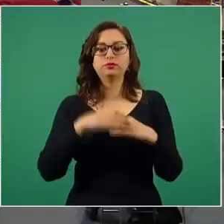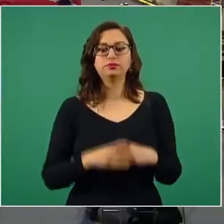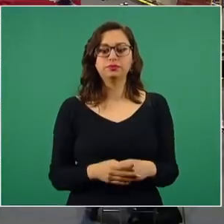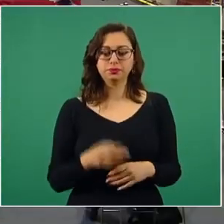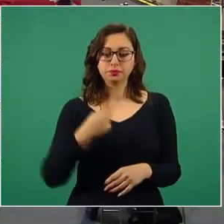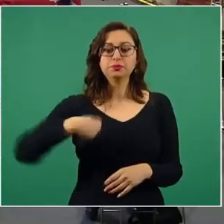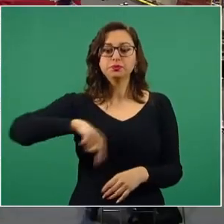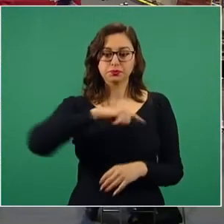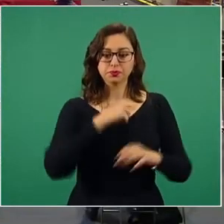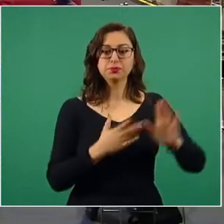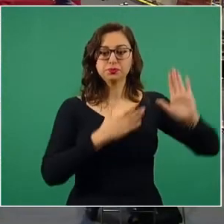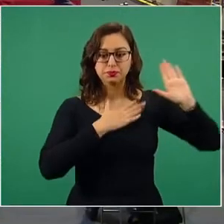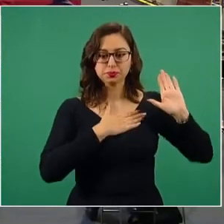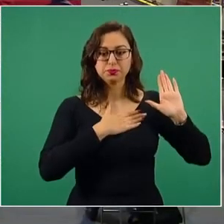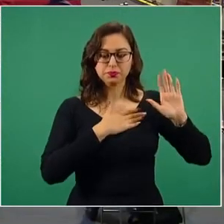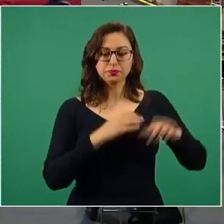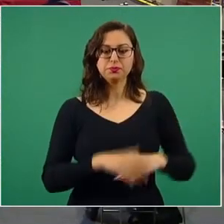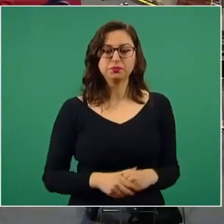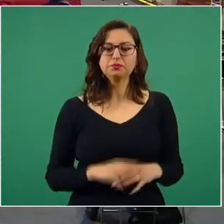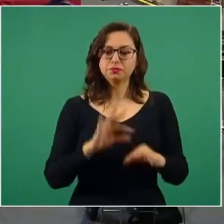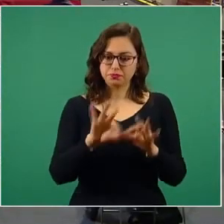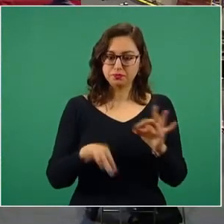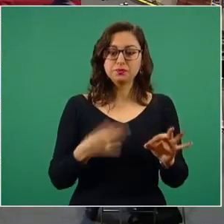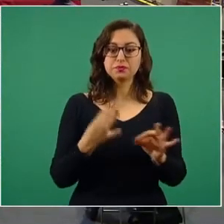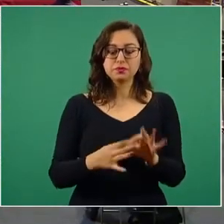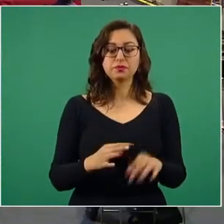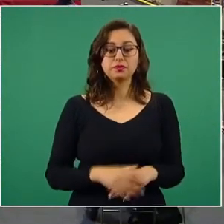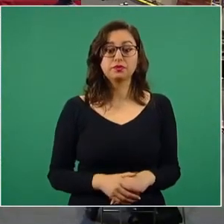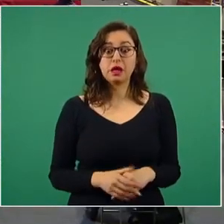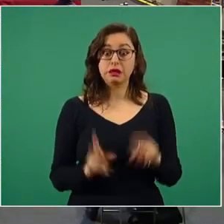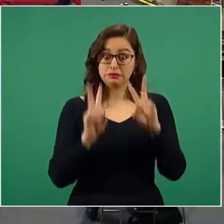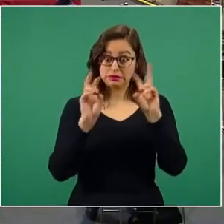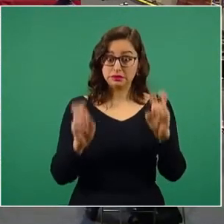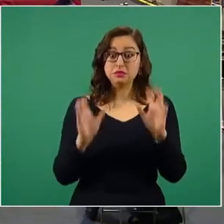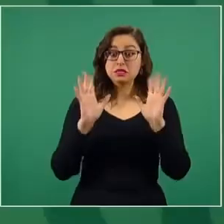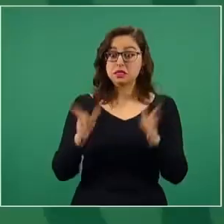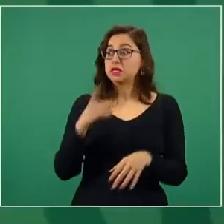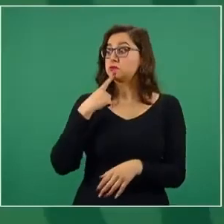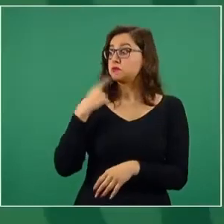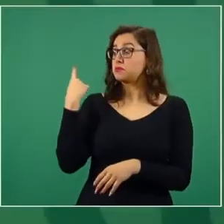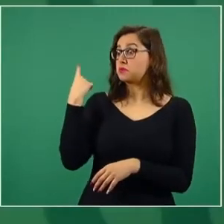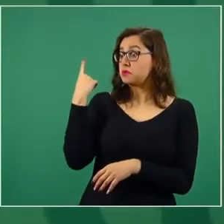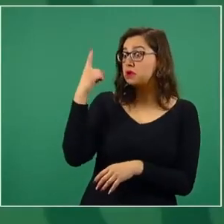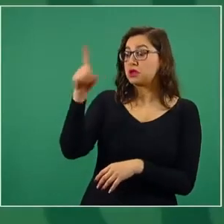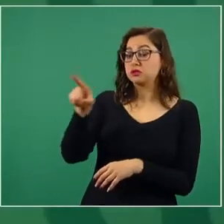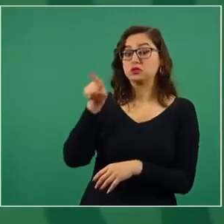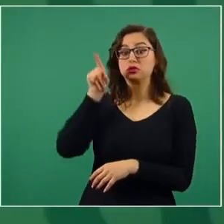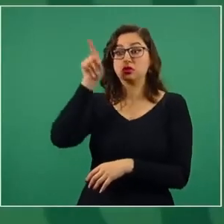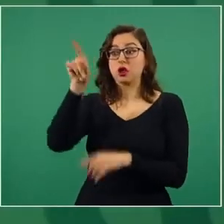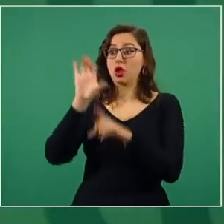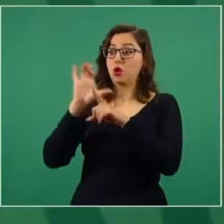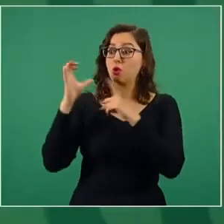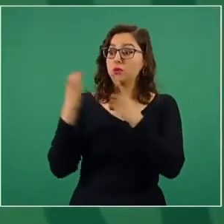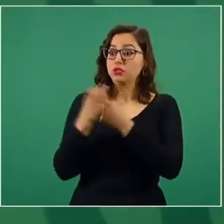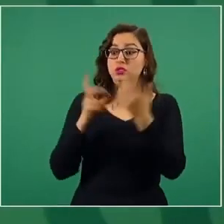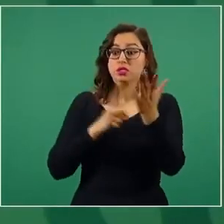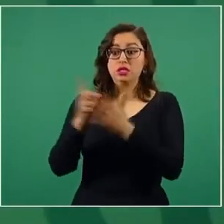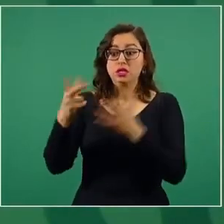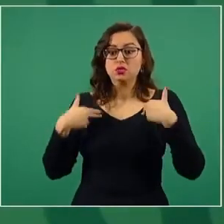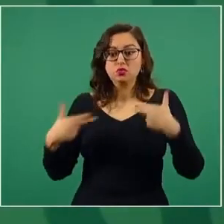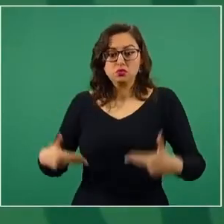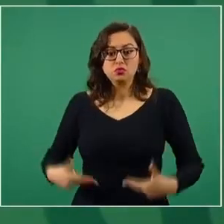El caso ya llegó a la Comisión Interamericana de Derechos Humanos. Sí, entonces vamos a esperar a ver qué resulta de